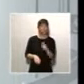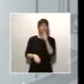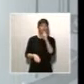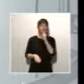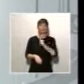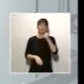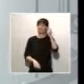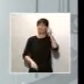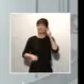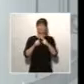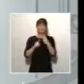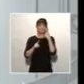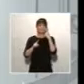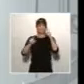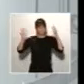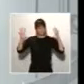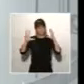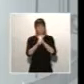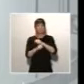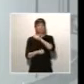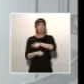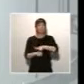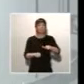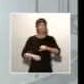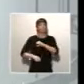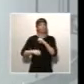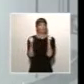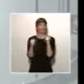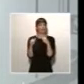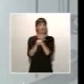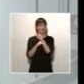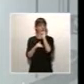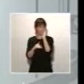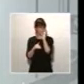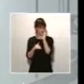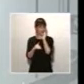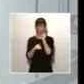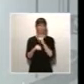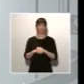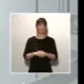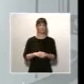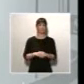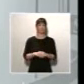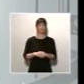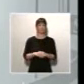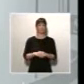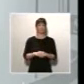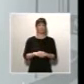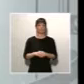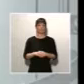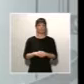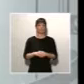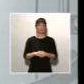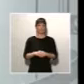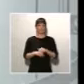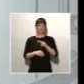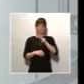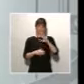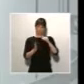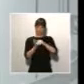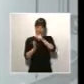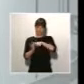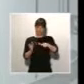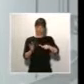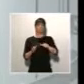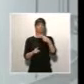están centradas en personas hospitalizadas. De hecho, algo más del 50% de estas 25.000 casos positivos que